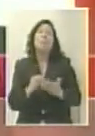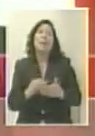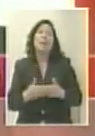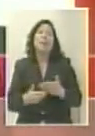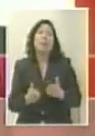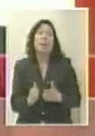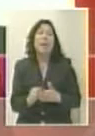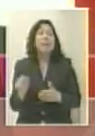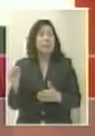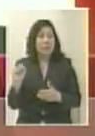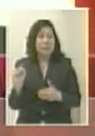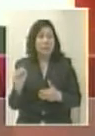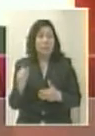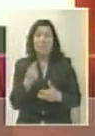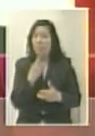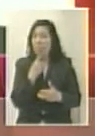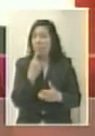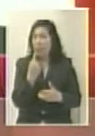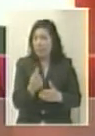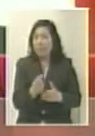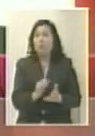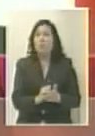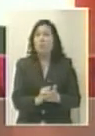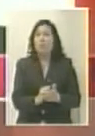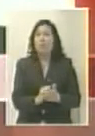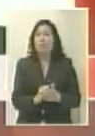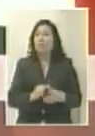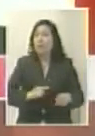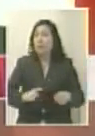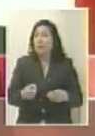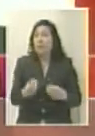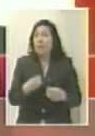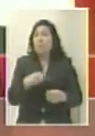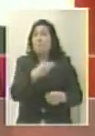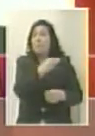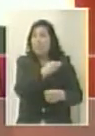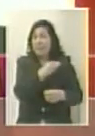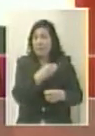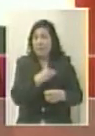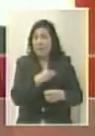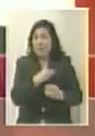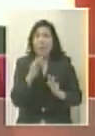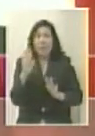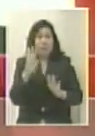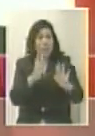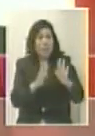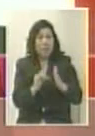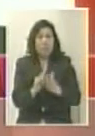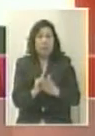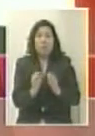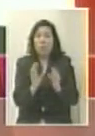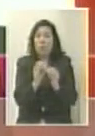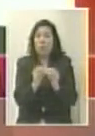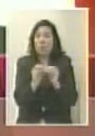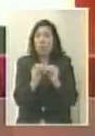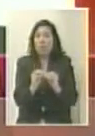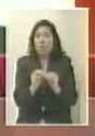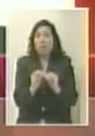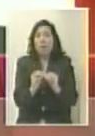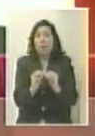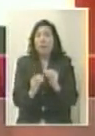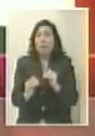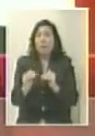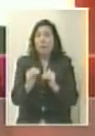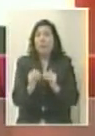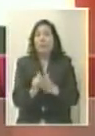adelante que el día sábado hemos dictado una directiva como Ministerio del Ambiente orientada a que los sectores cumplan con poner al día